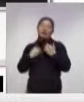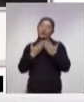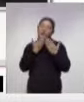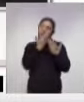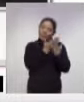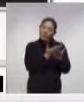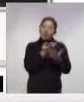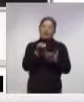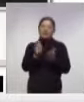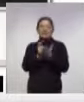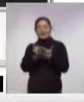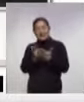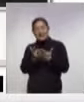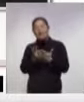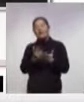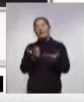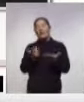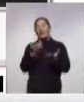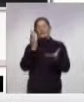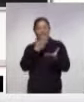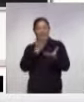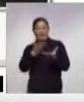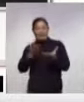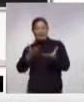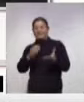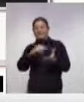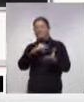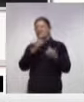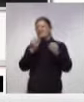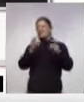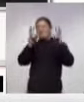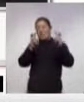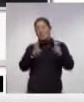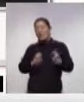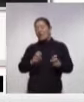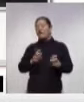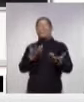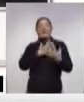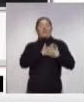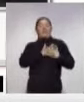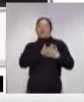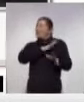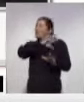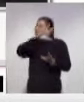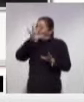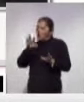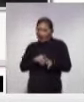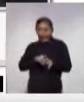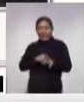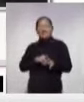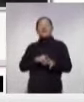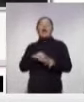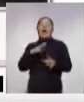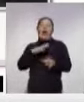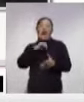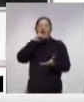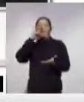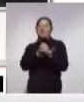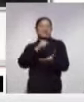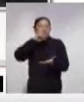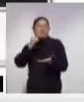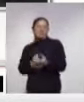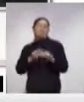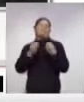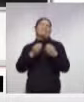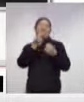esta antología Todo por Amor, una antología romántica que, como decimos, reúne a muchísimos autores. Desde la